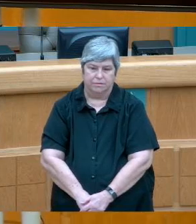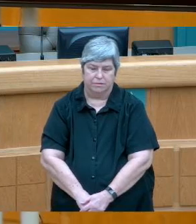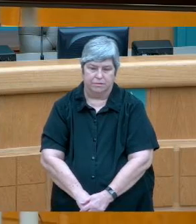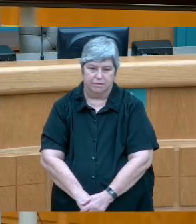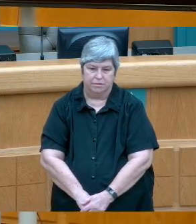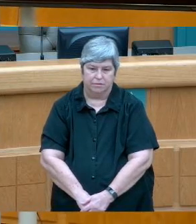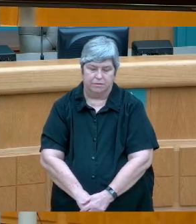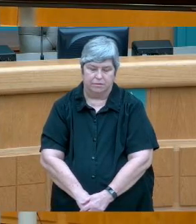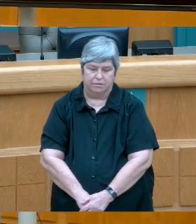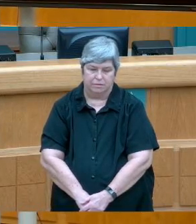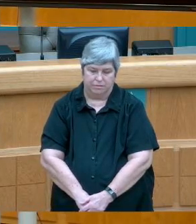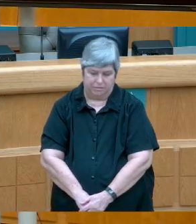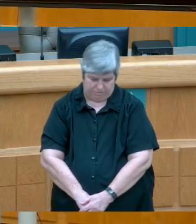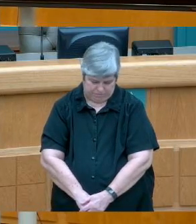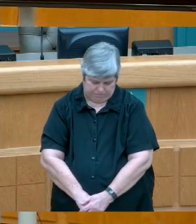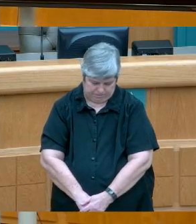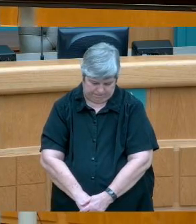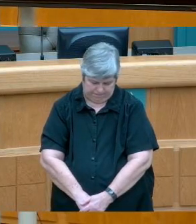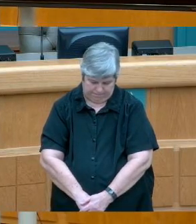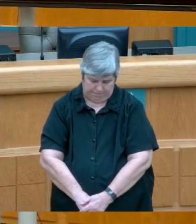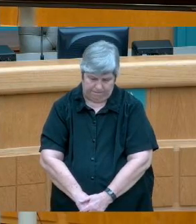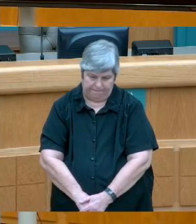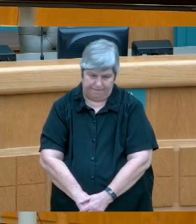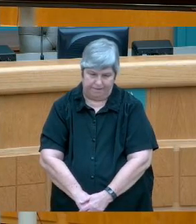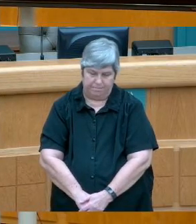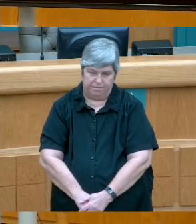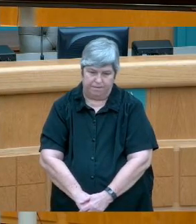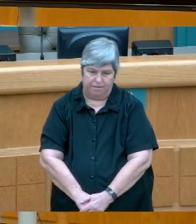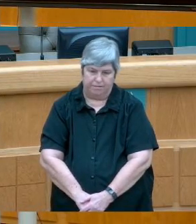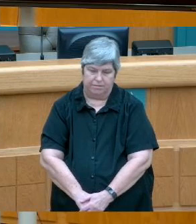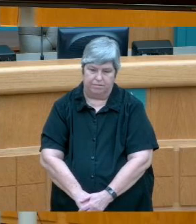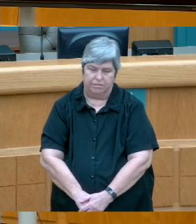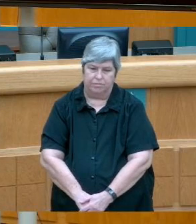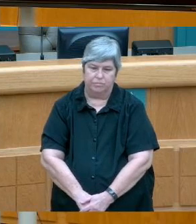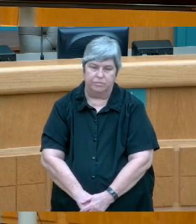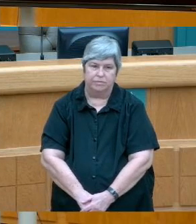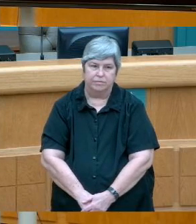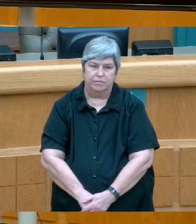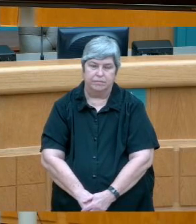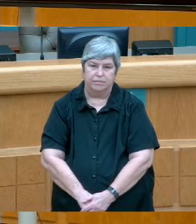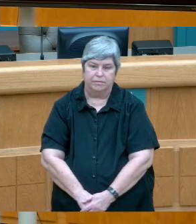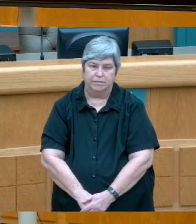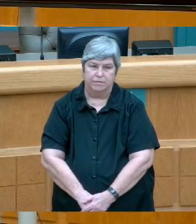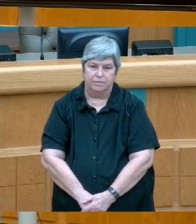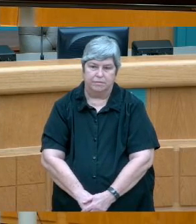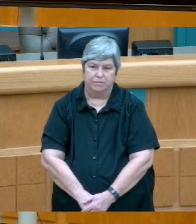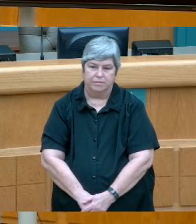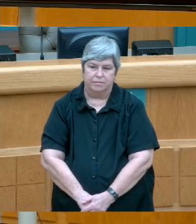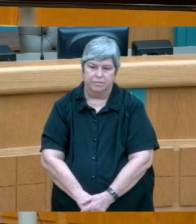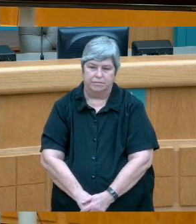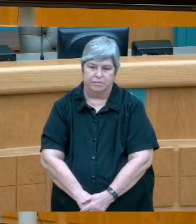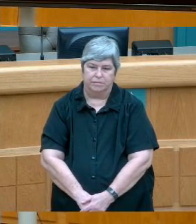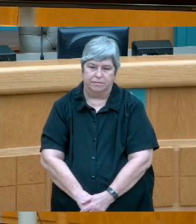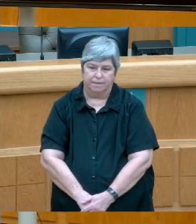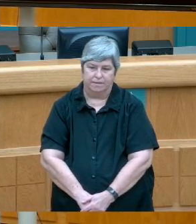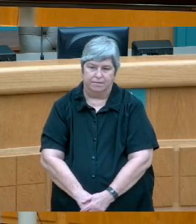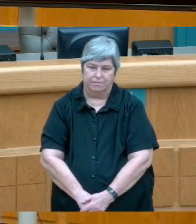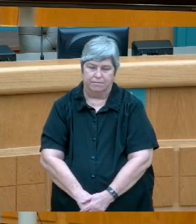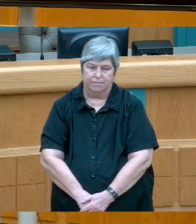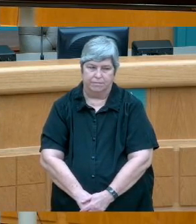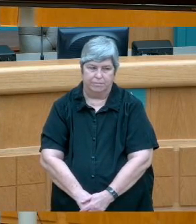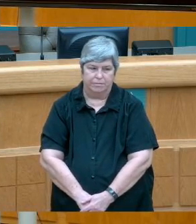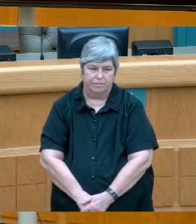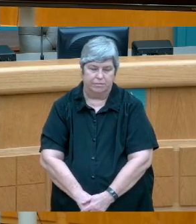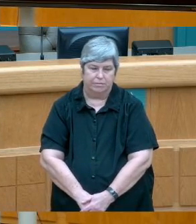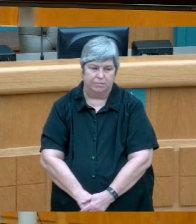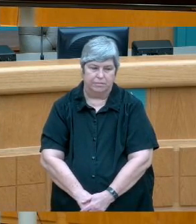este año y hasta marzo 23 fue cuando salieron 3 positivos, actualmente 6 positivos hasta el